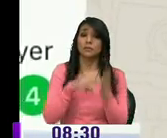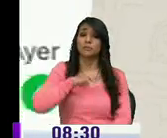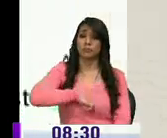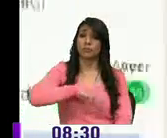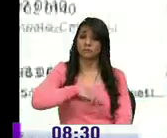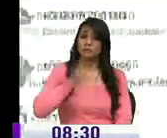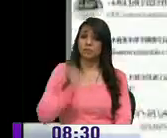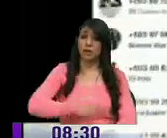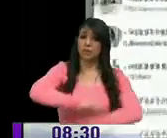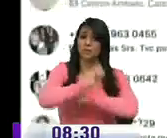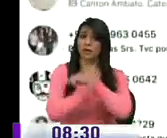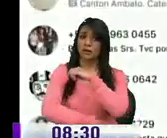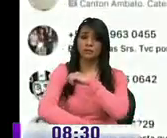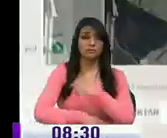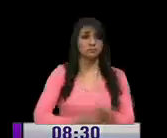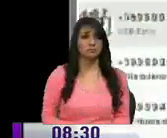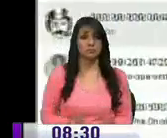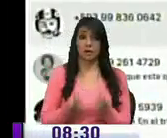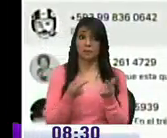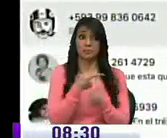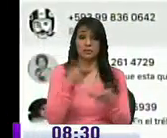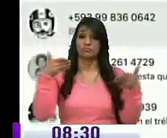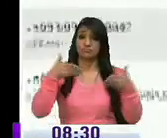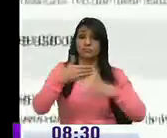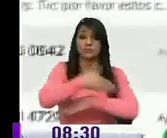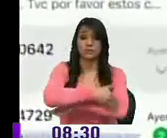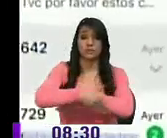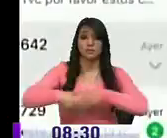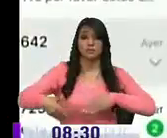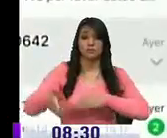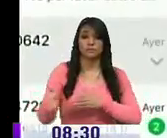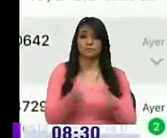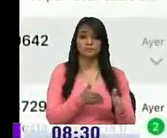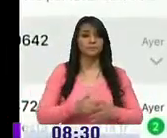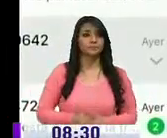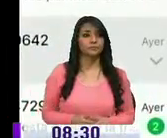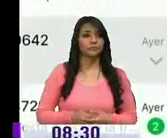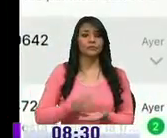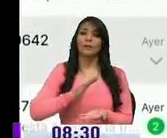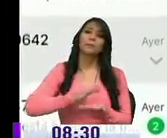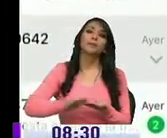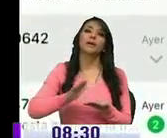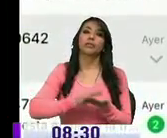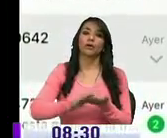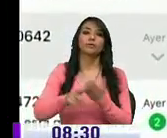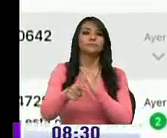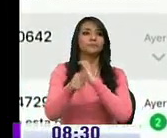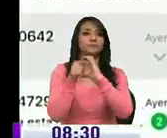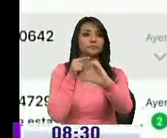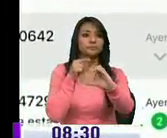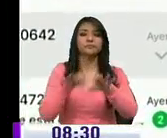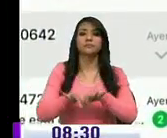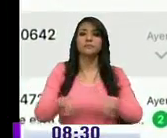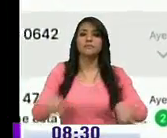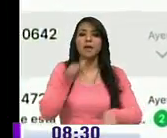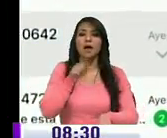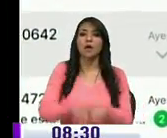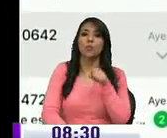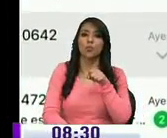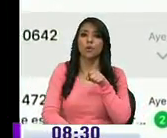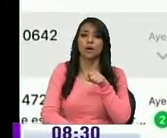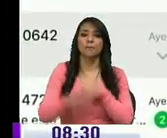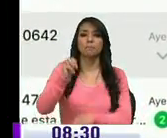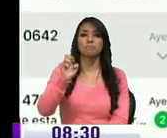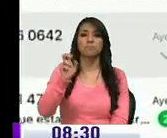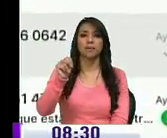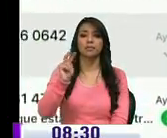reglamentación. Entonces, por favor, actuar, ahí está la dirección que hemos indicado. Disculpen por hacer llegar, hay una fuga más. Varios días, sector La Mena